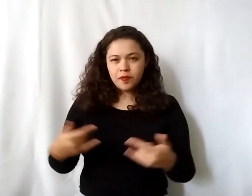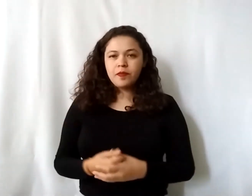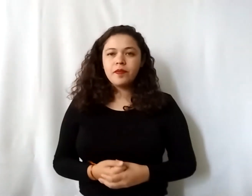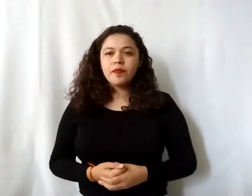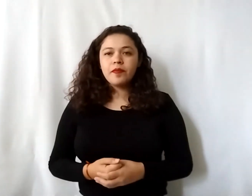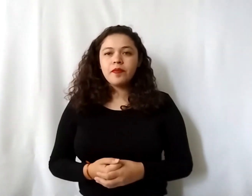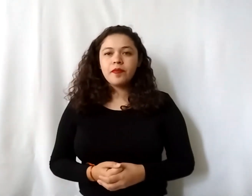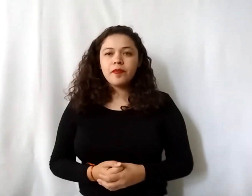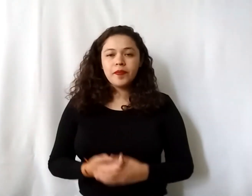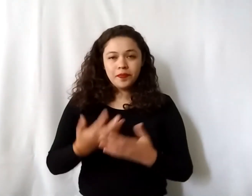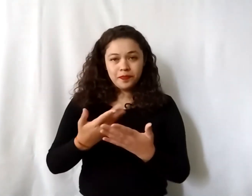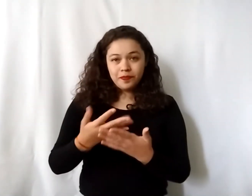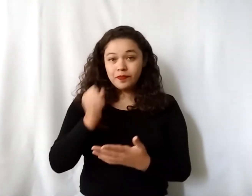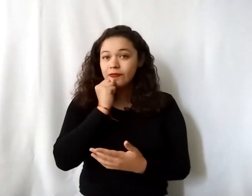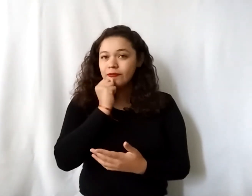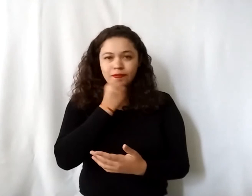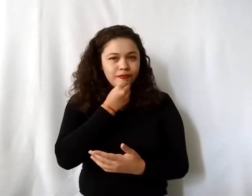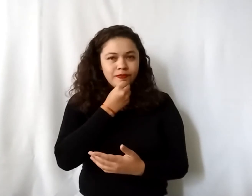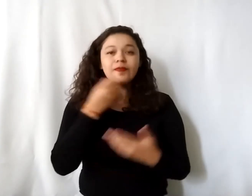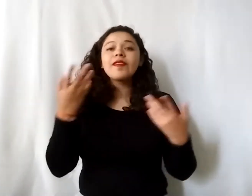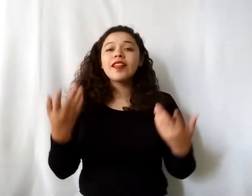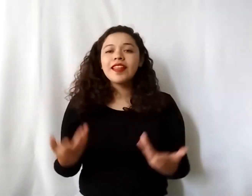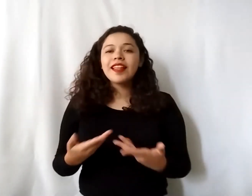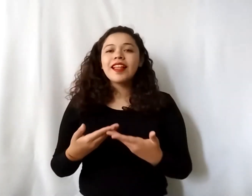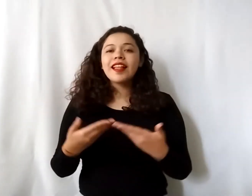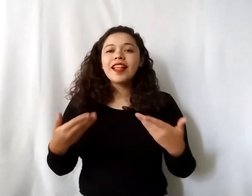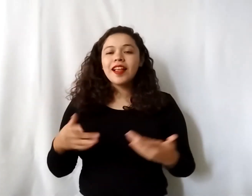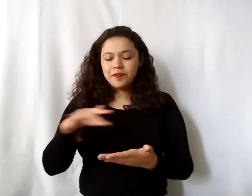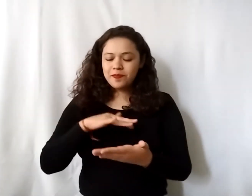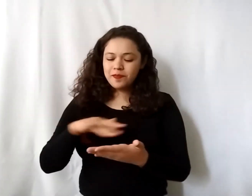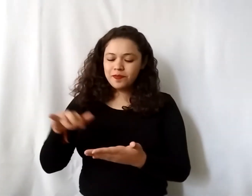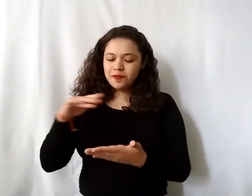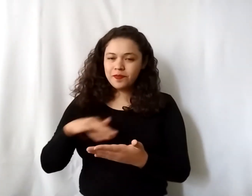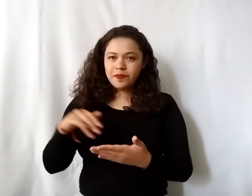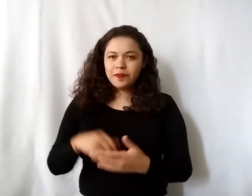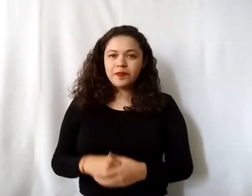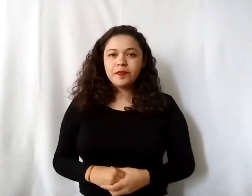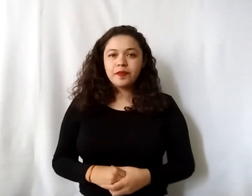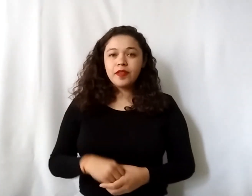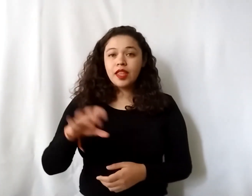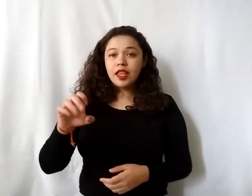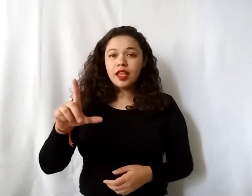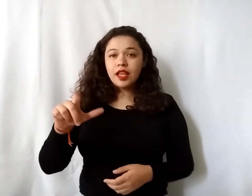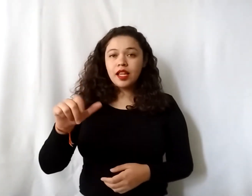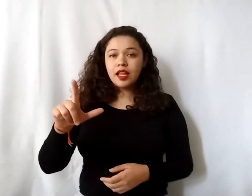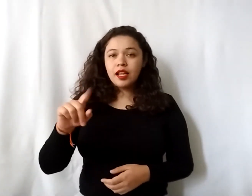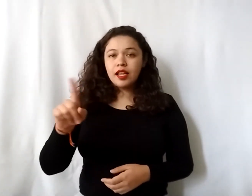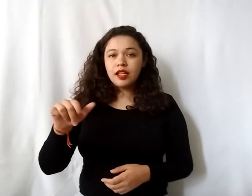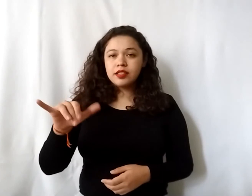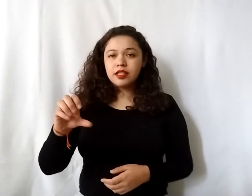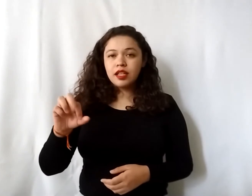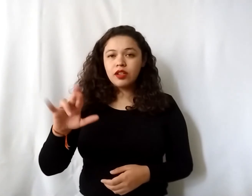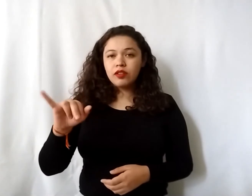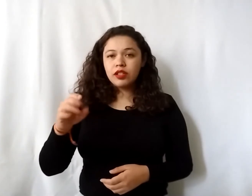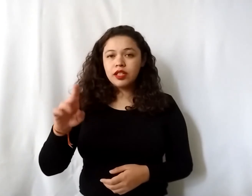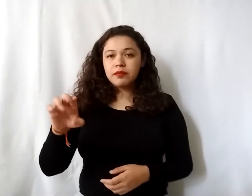Permítame un segundo y vamos a dar lectura. Elia Lázaro Jiménez es licenciada en